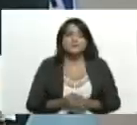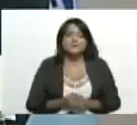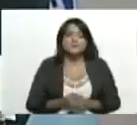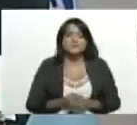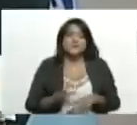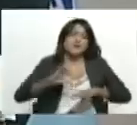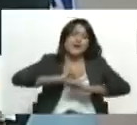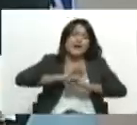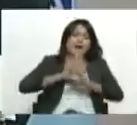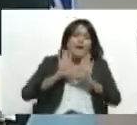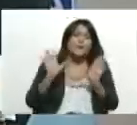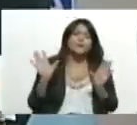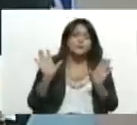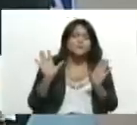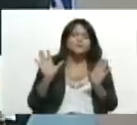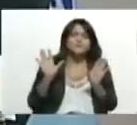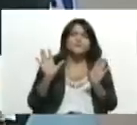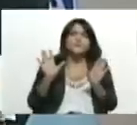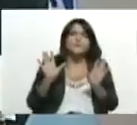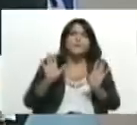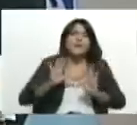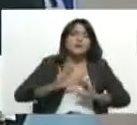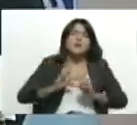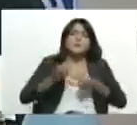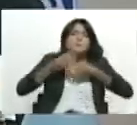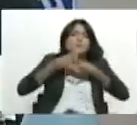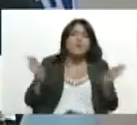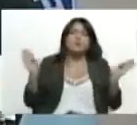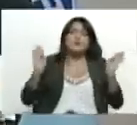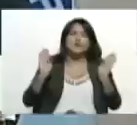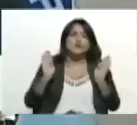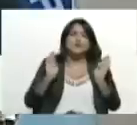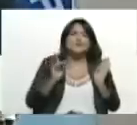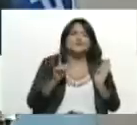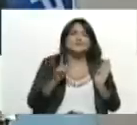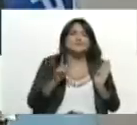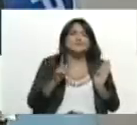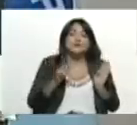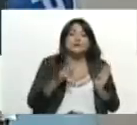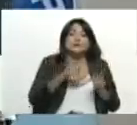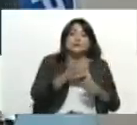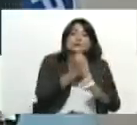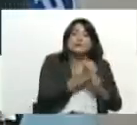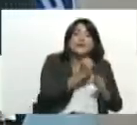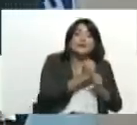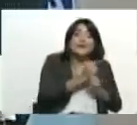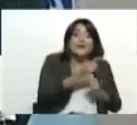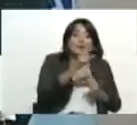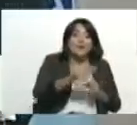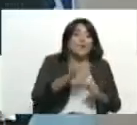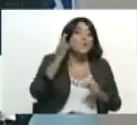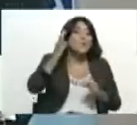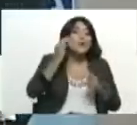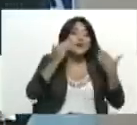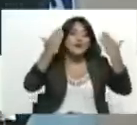harto público Y notorio de lo que fue esa gestión que duró casi 15 años